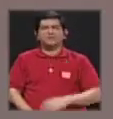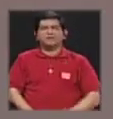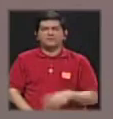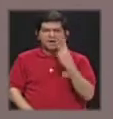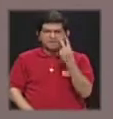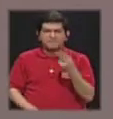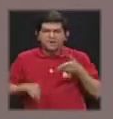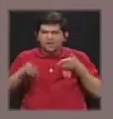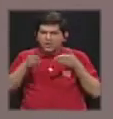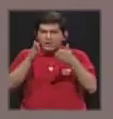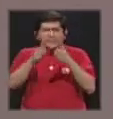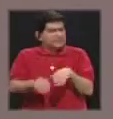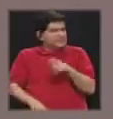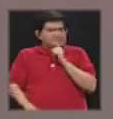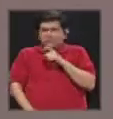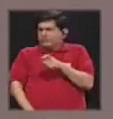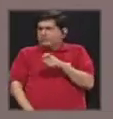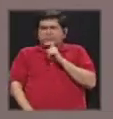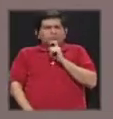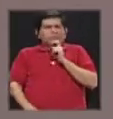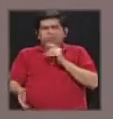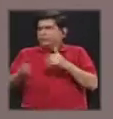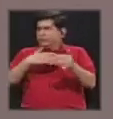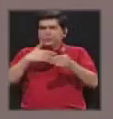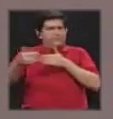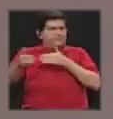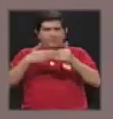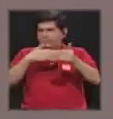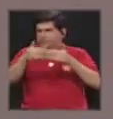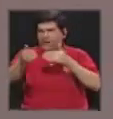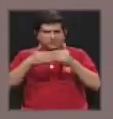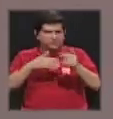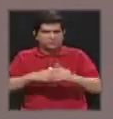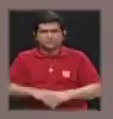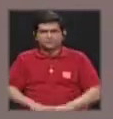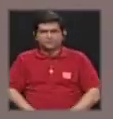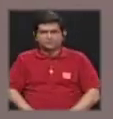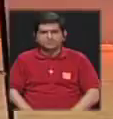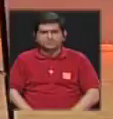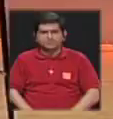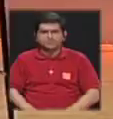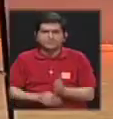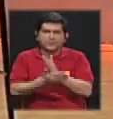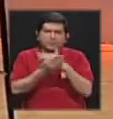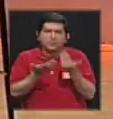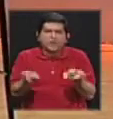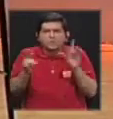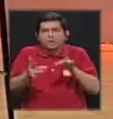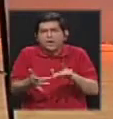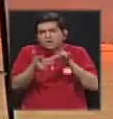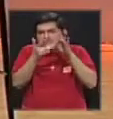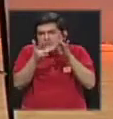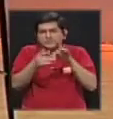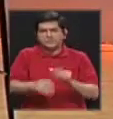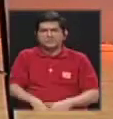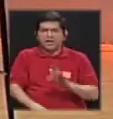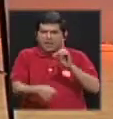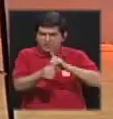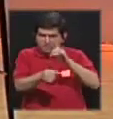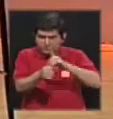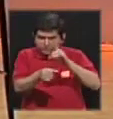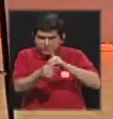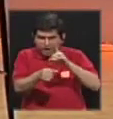veo el camino muy escabroso, a pesar de que con algunas excepciones hay